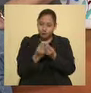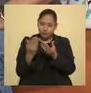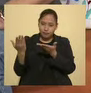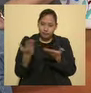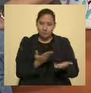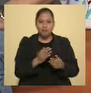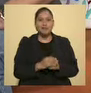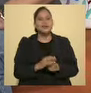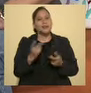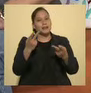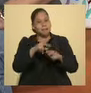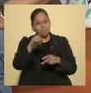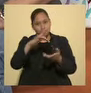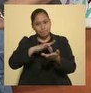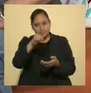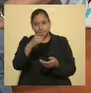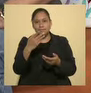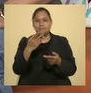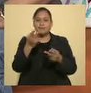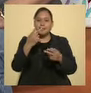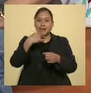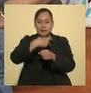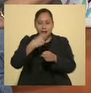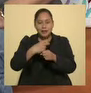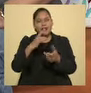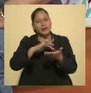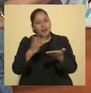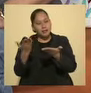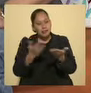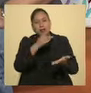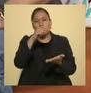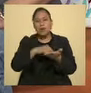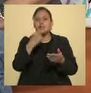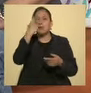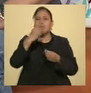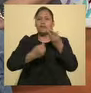esta mañana. Al contrario, gracias por venir y gracias por abrir los espacios para poder difundir el tema.